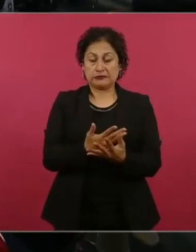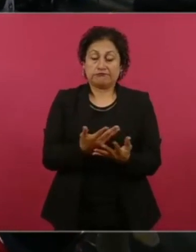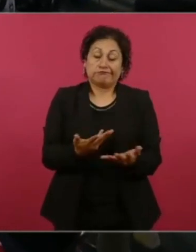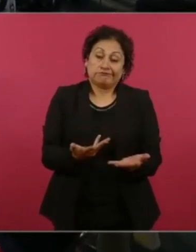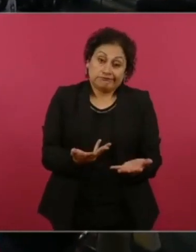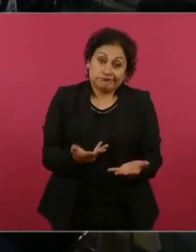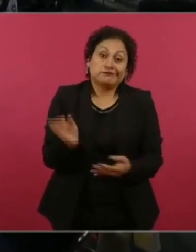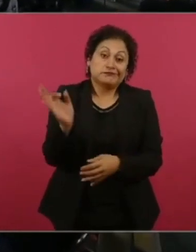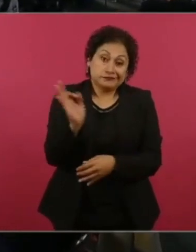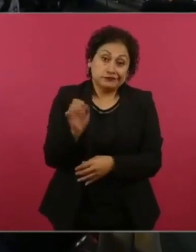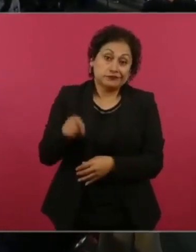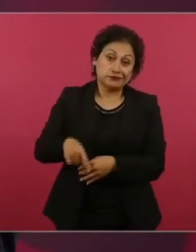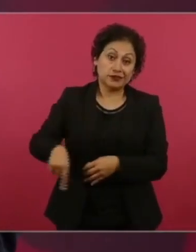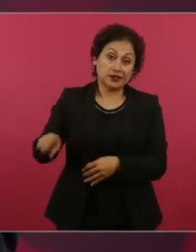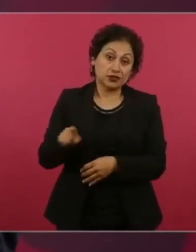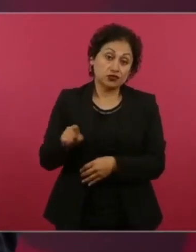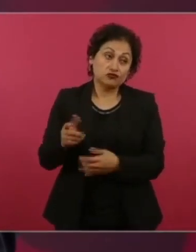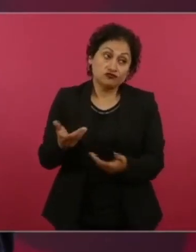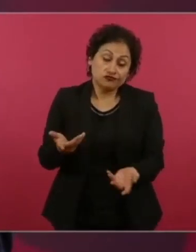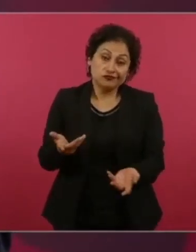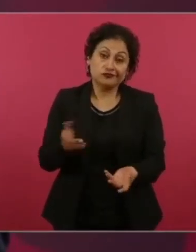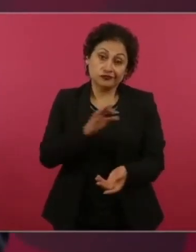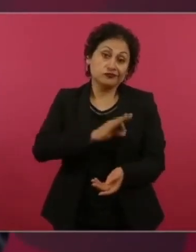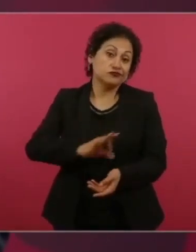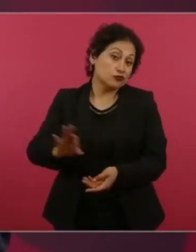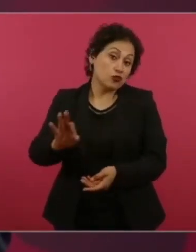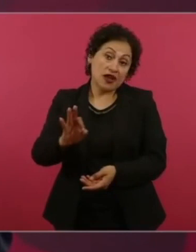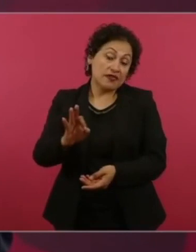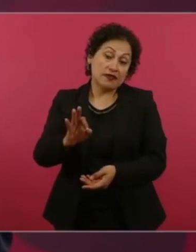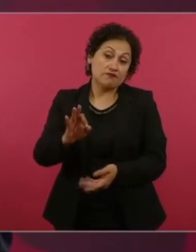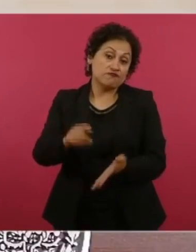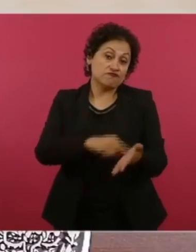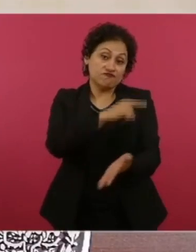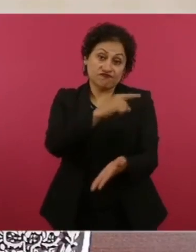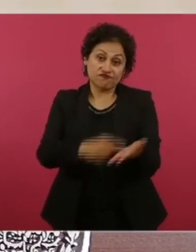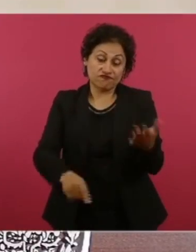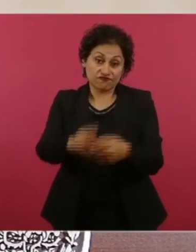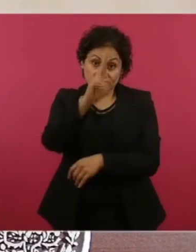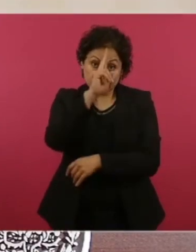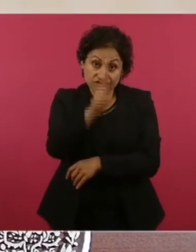ya estamos viendo cómo me quieren silenciar.